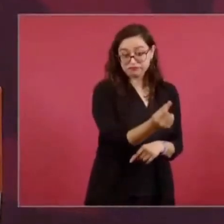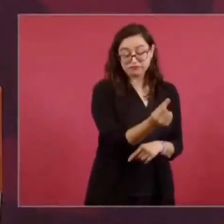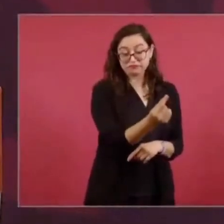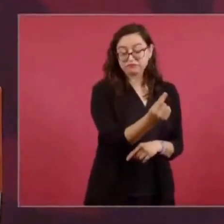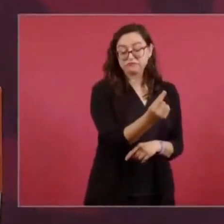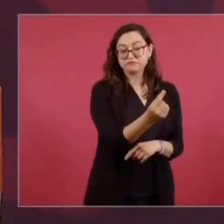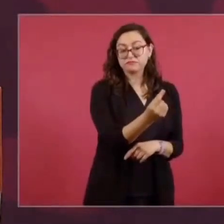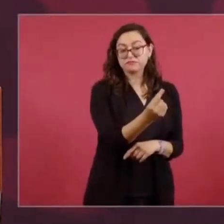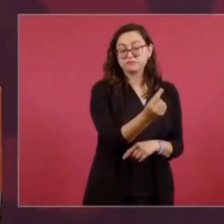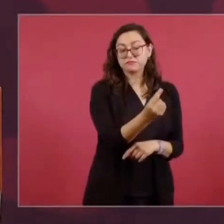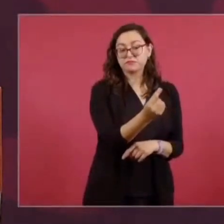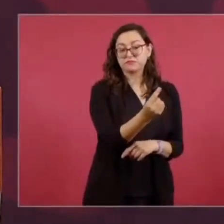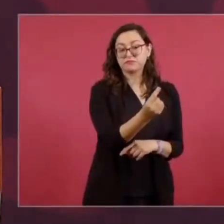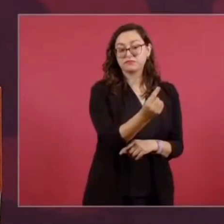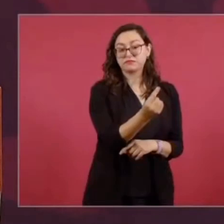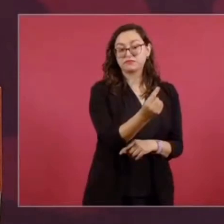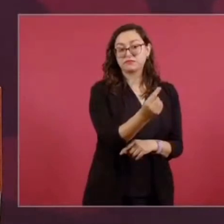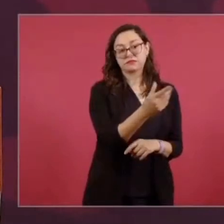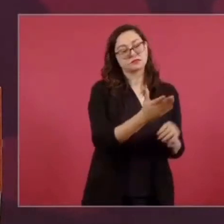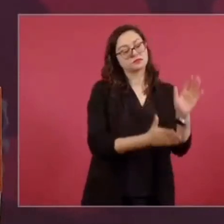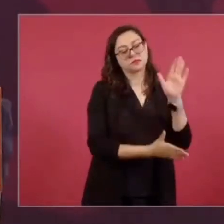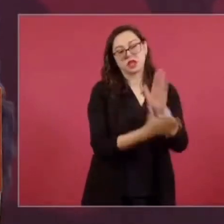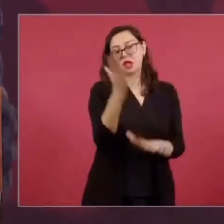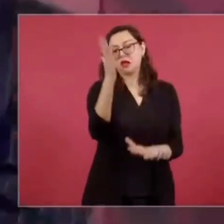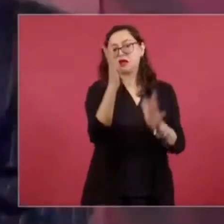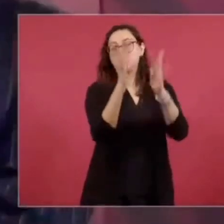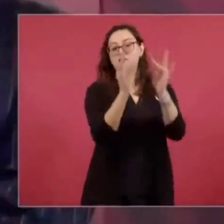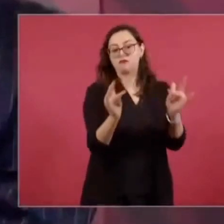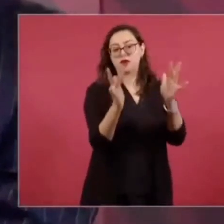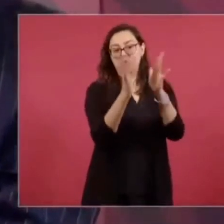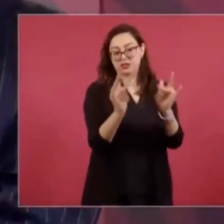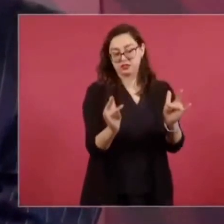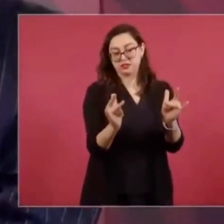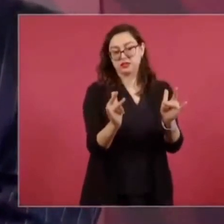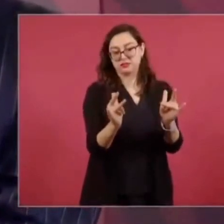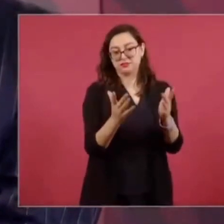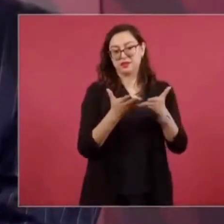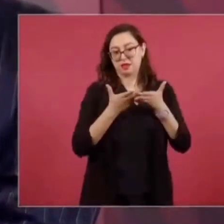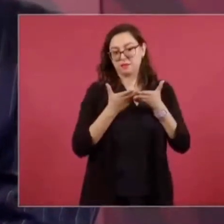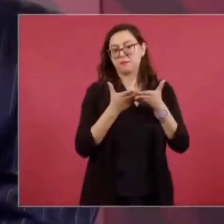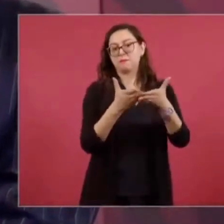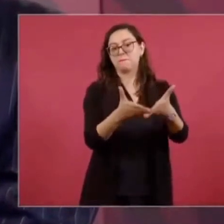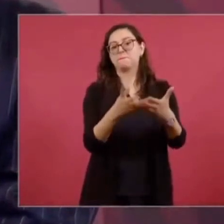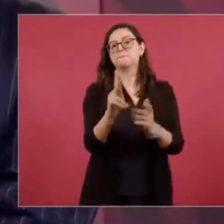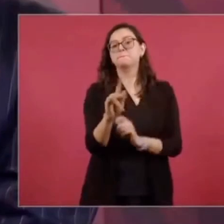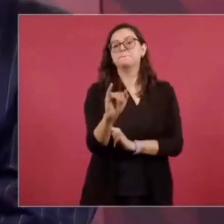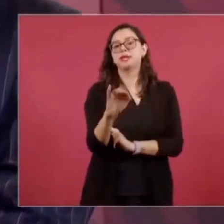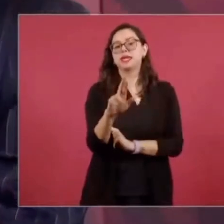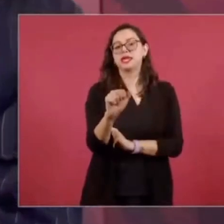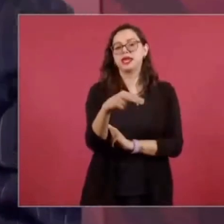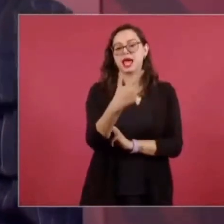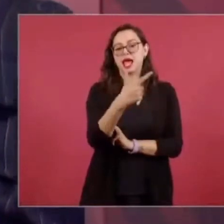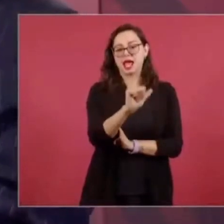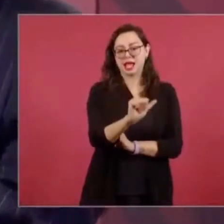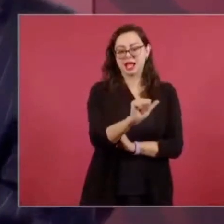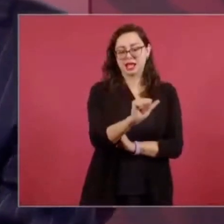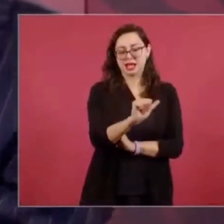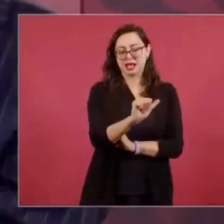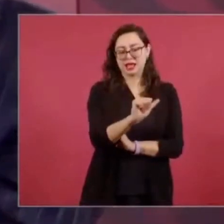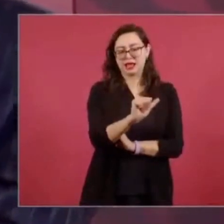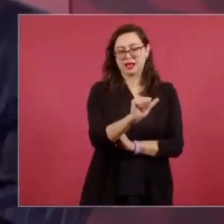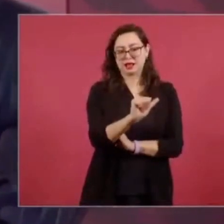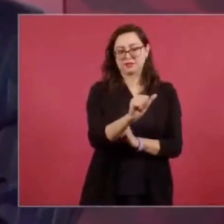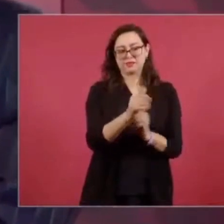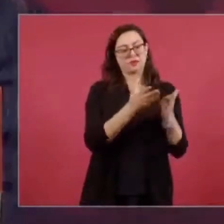Veracruz a Francia, en el Ipiranga, y llega en junio